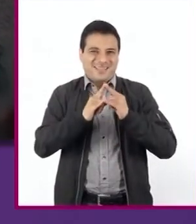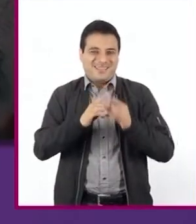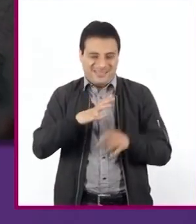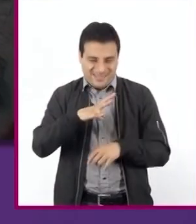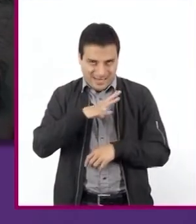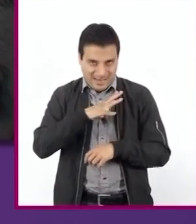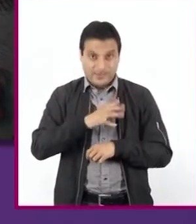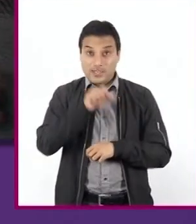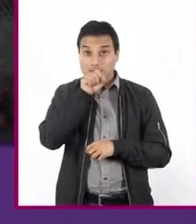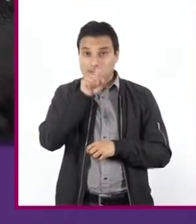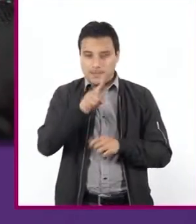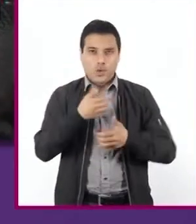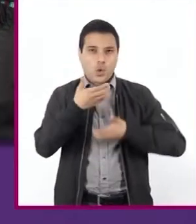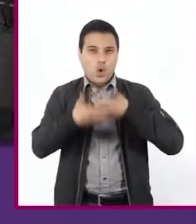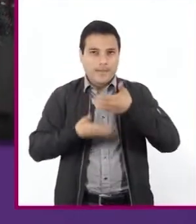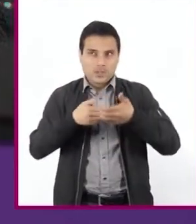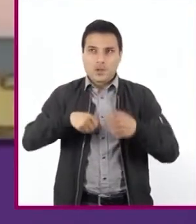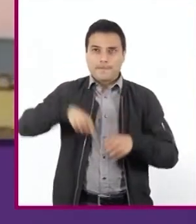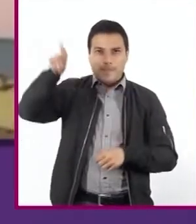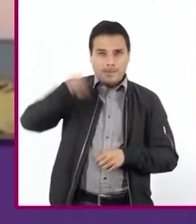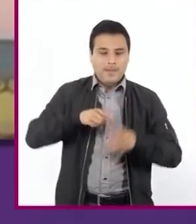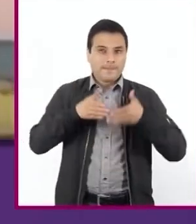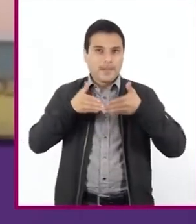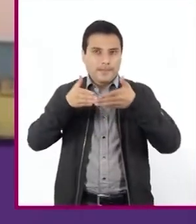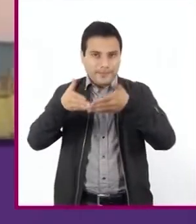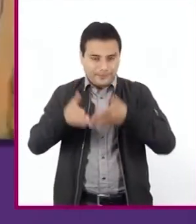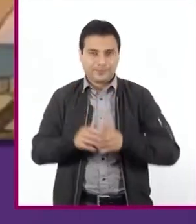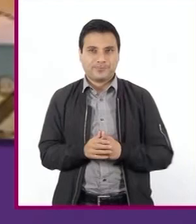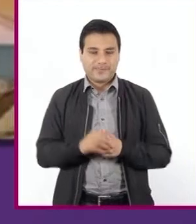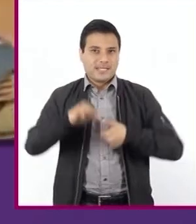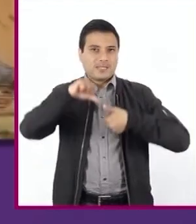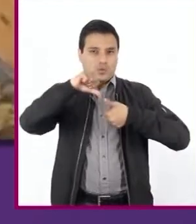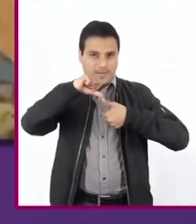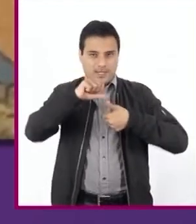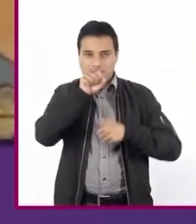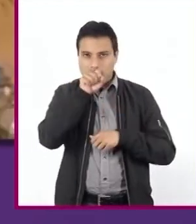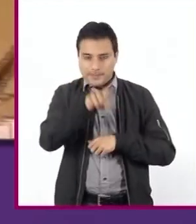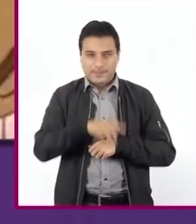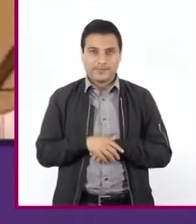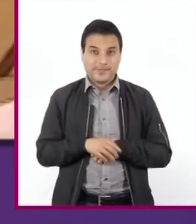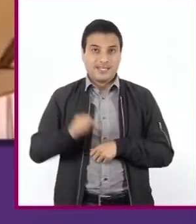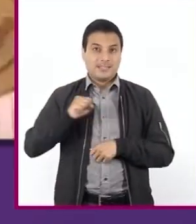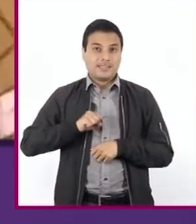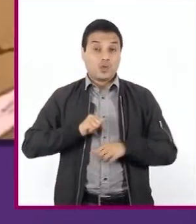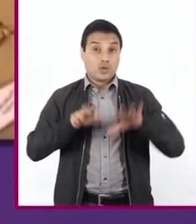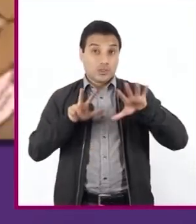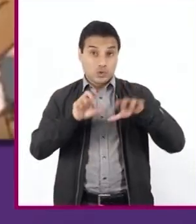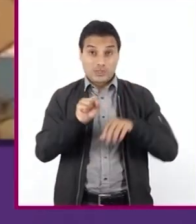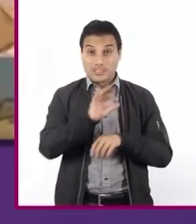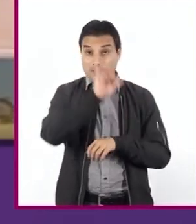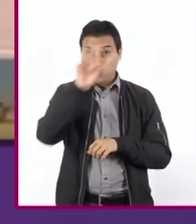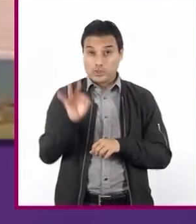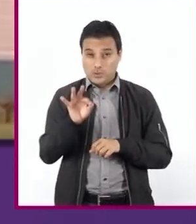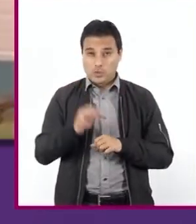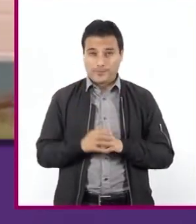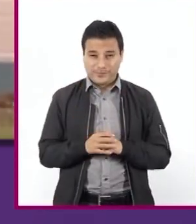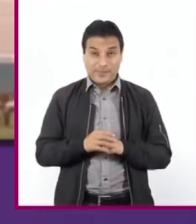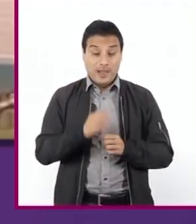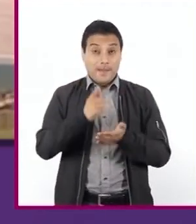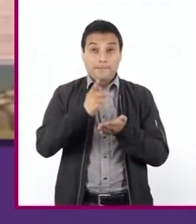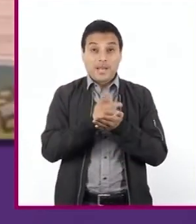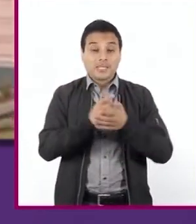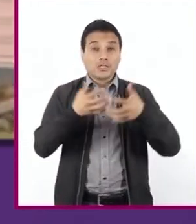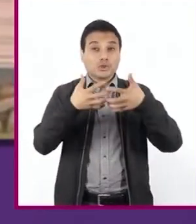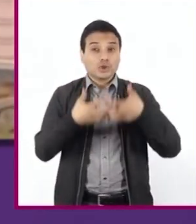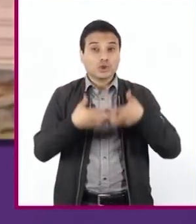distancia, que llega incluso hasta el área centroamericana. Pero ya para el siglo XVIII, el 60% de la producción mundial de plata está